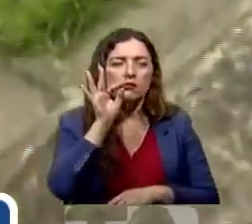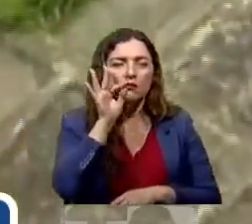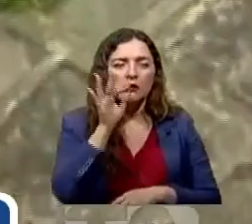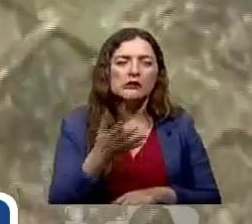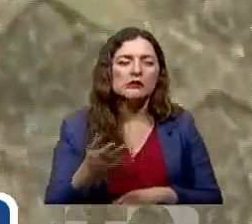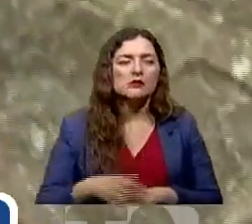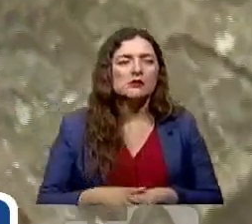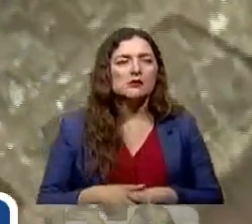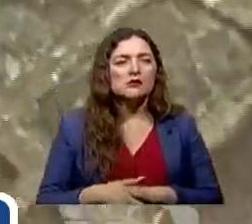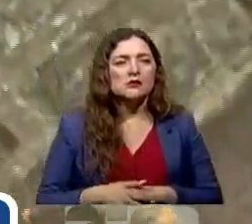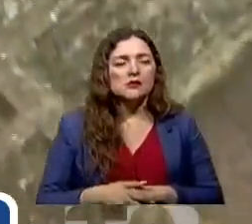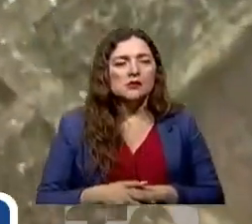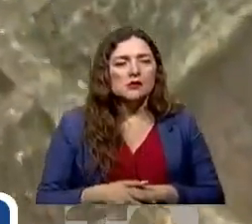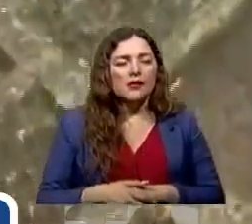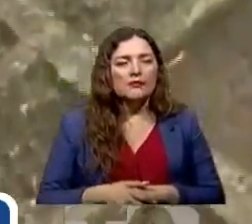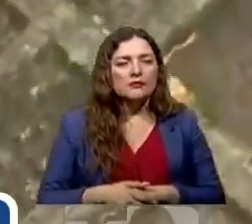fiscalización, sustancias